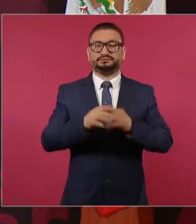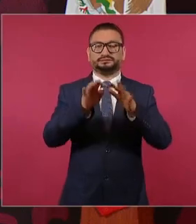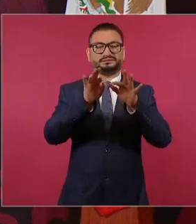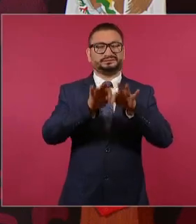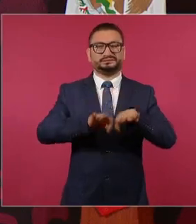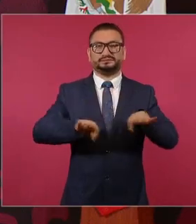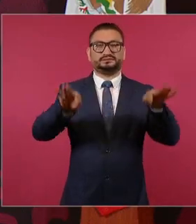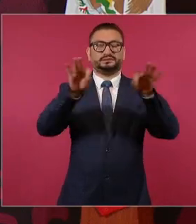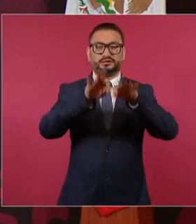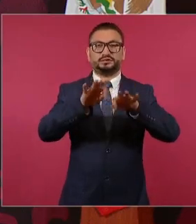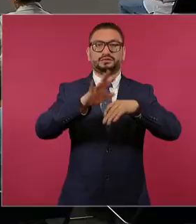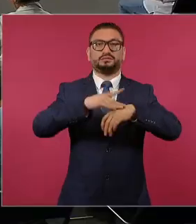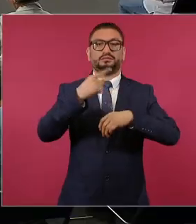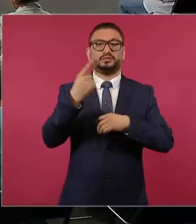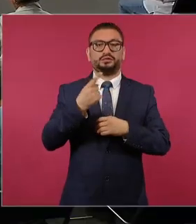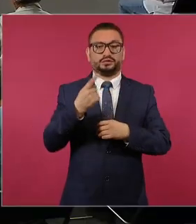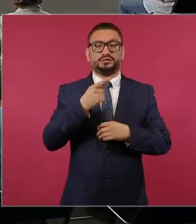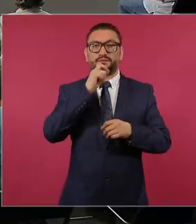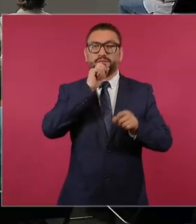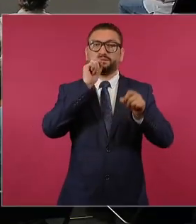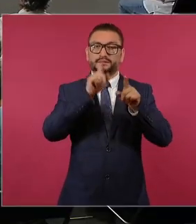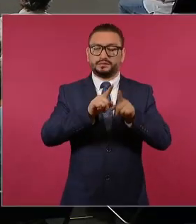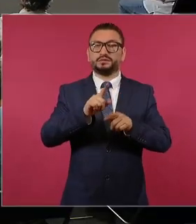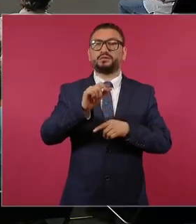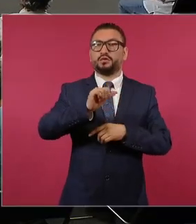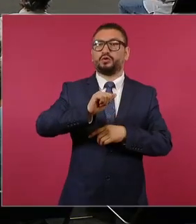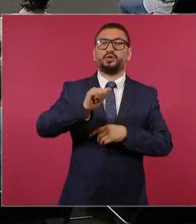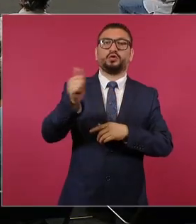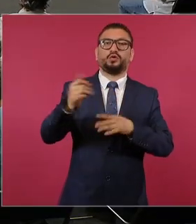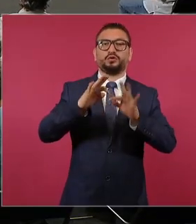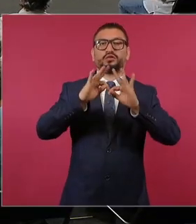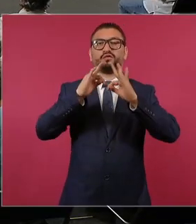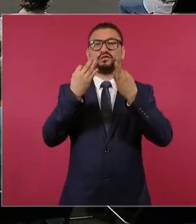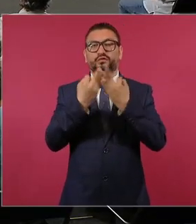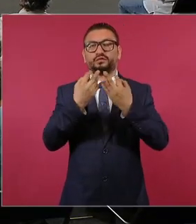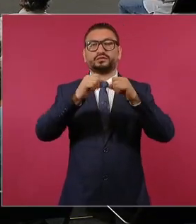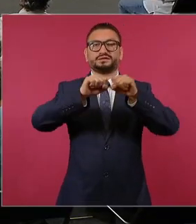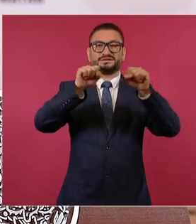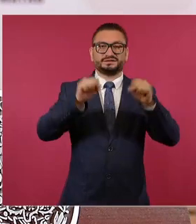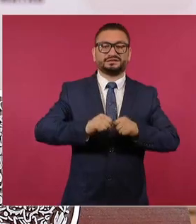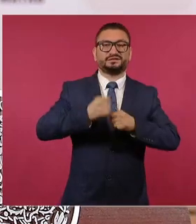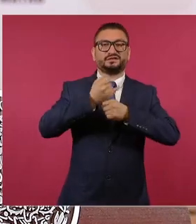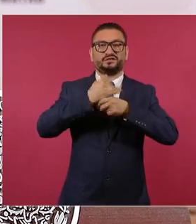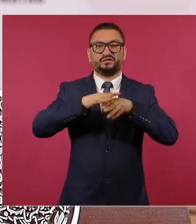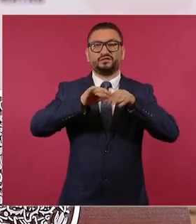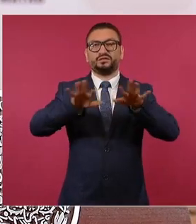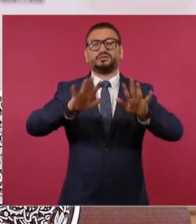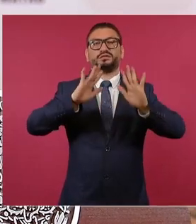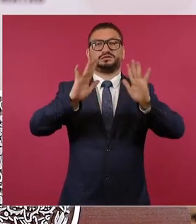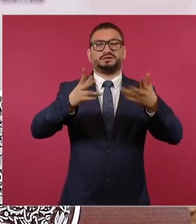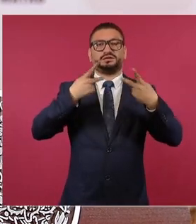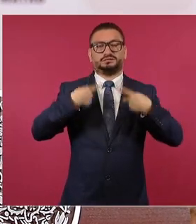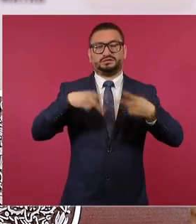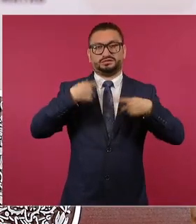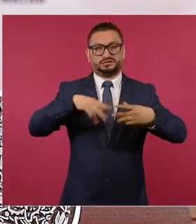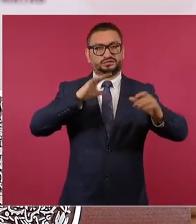importante, ¿no? Porque también hay otros sistemas de información. La gente se